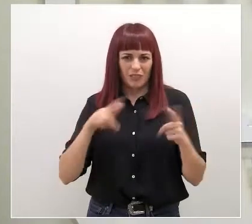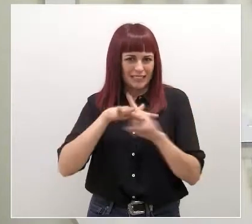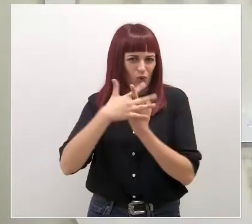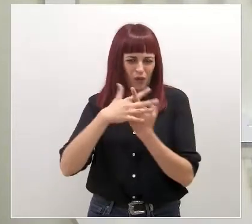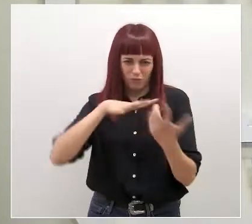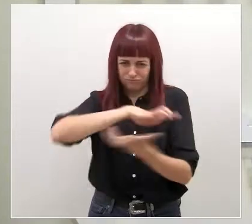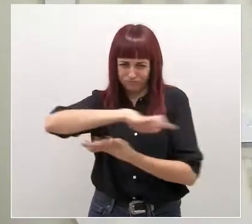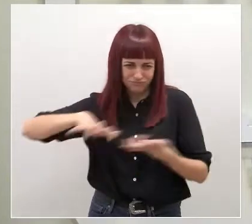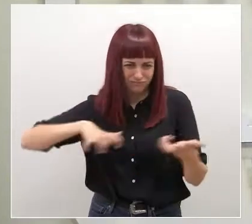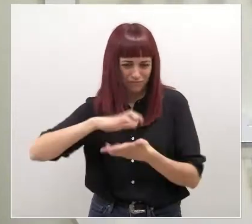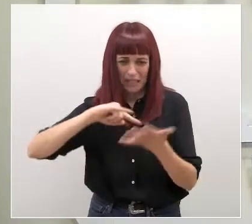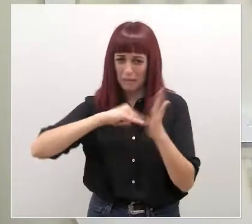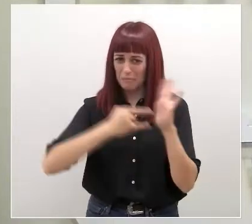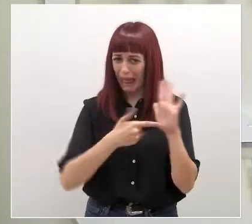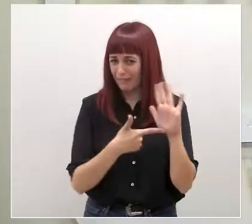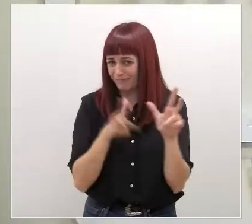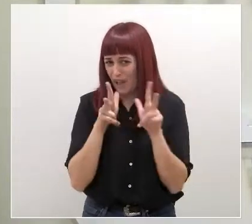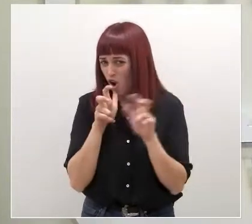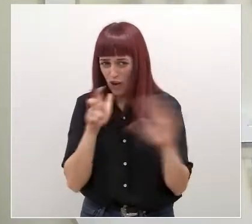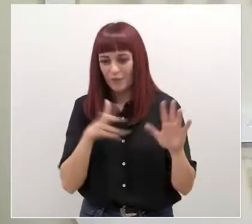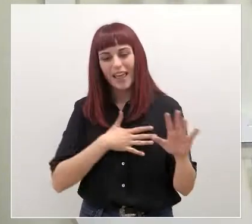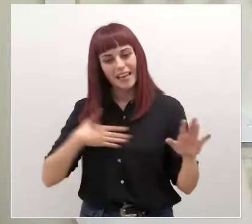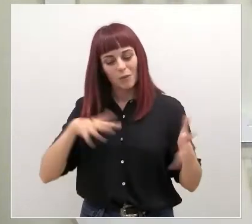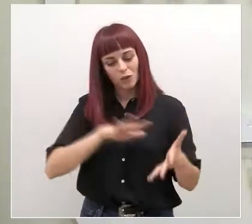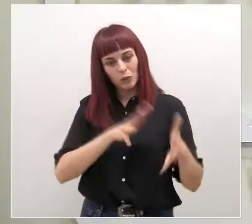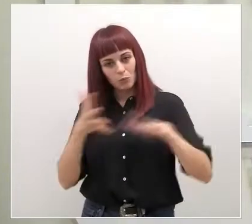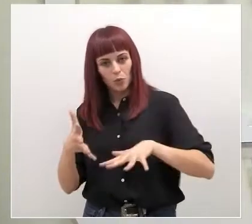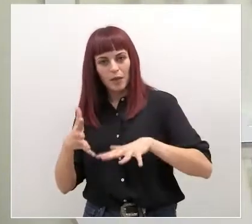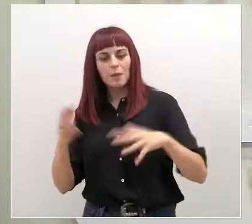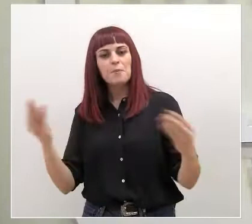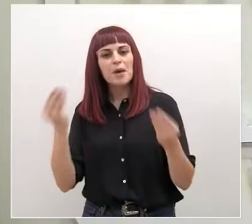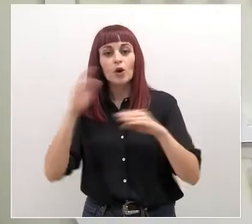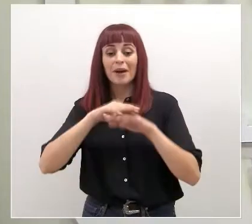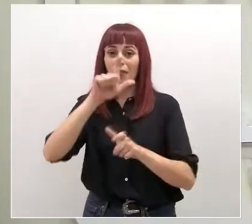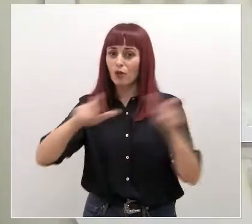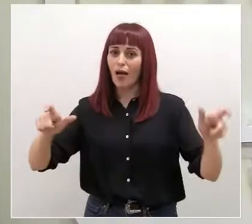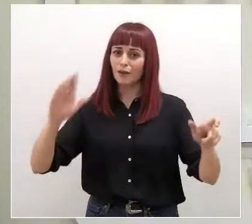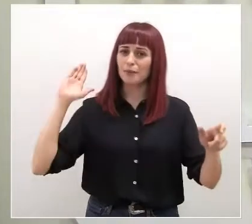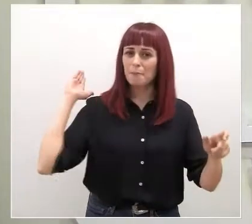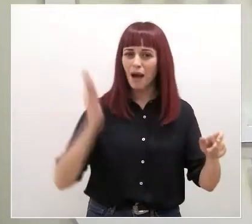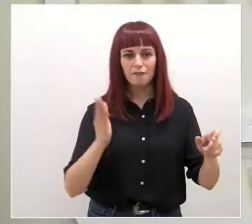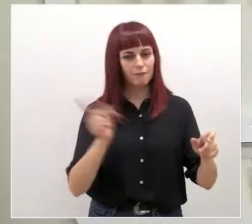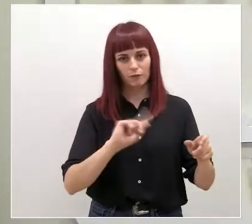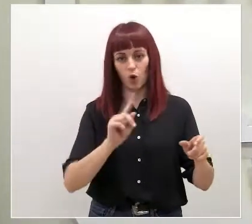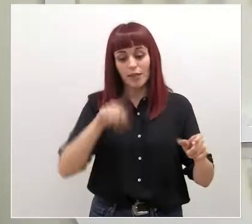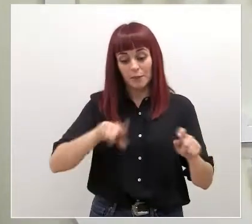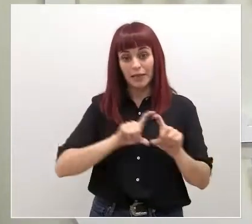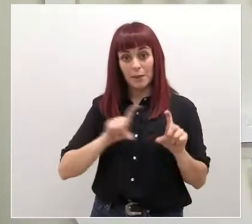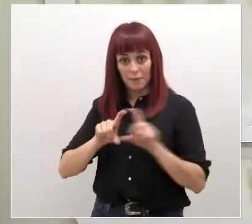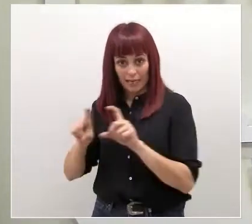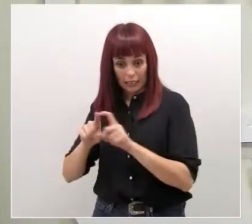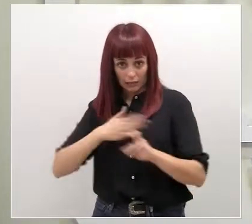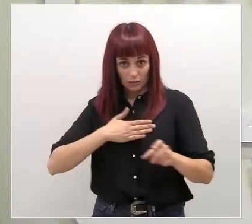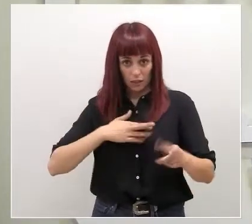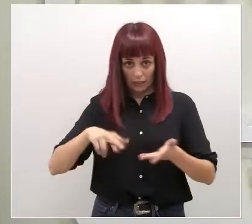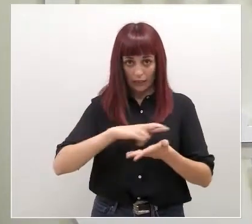plan la mejor manera posible para que no se sientan perjudicados nuestros ciudadanos y, sobre todo, para que nuestras empresas de